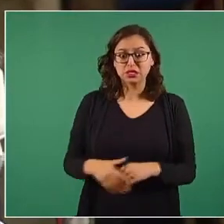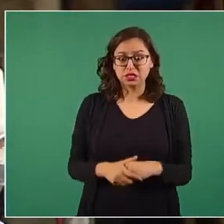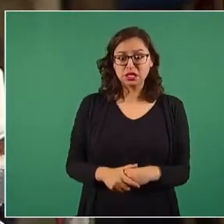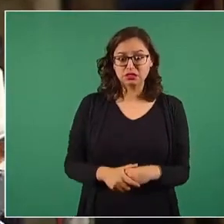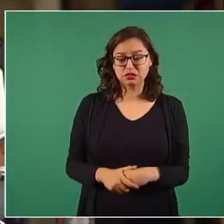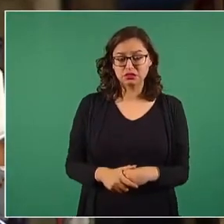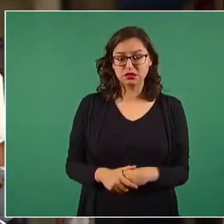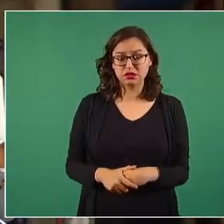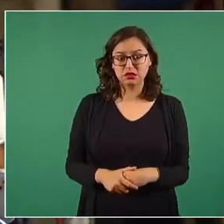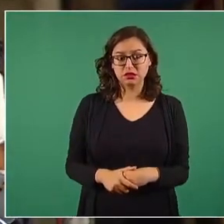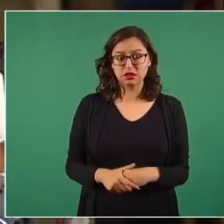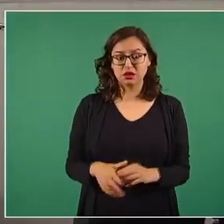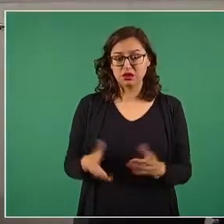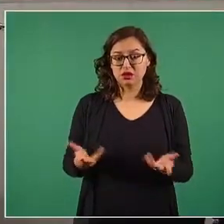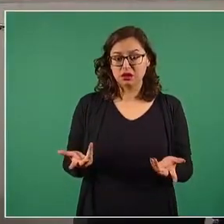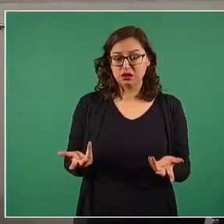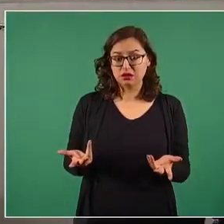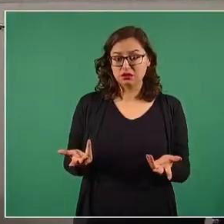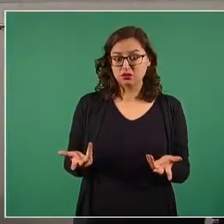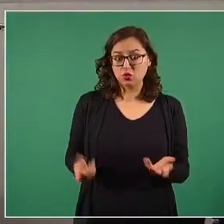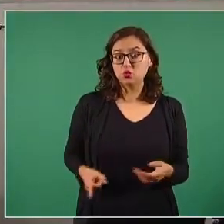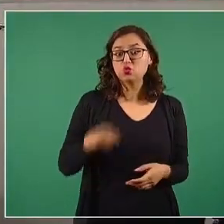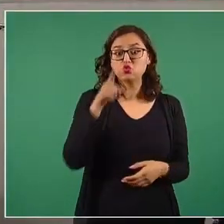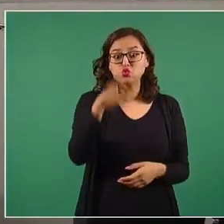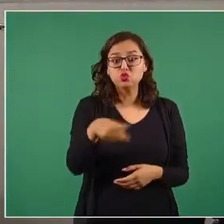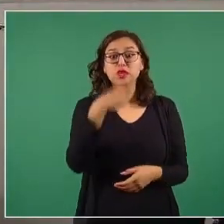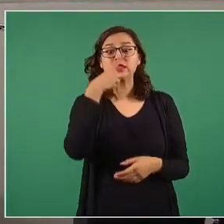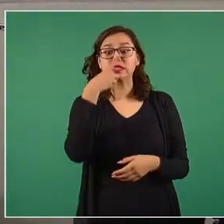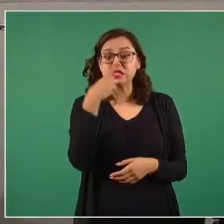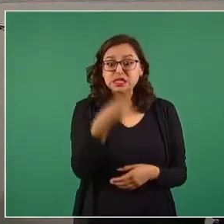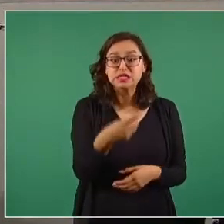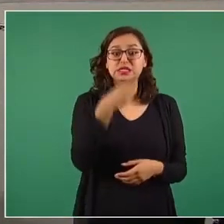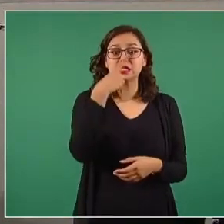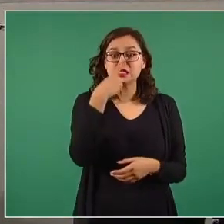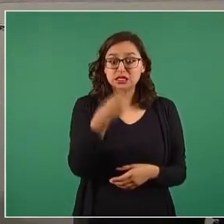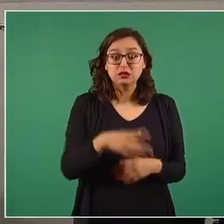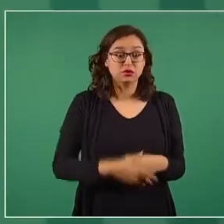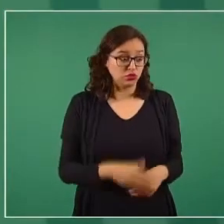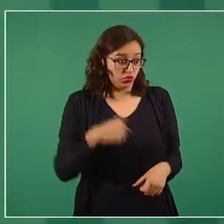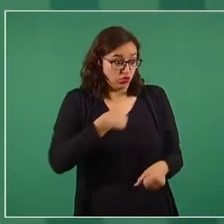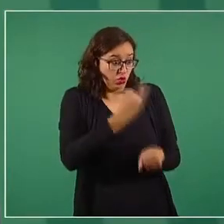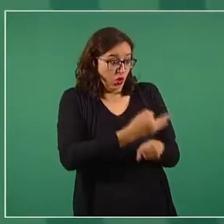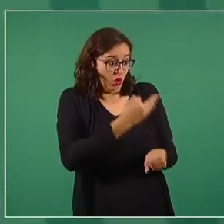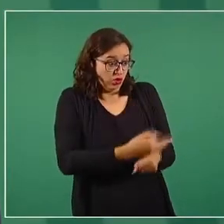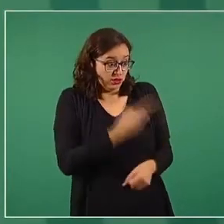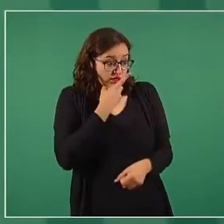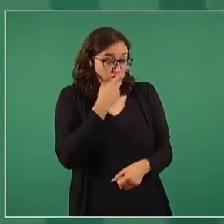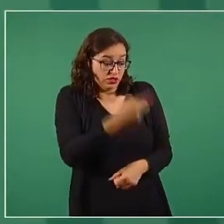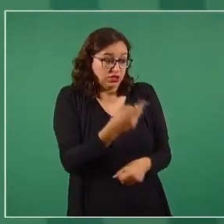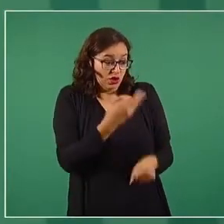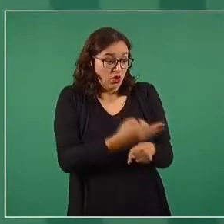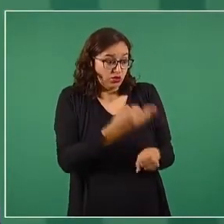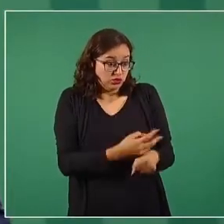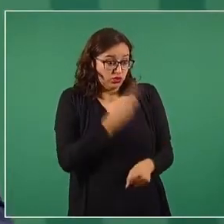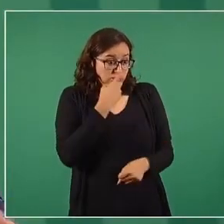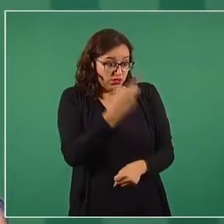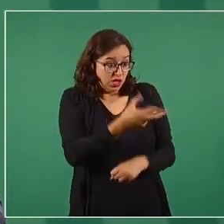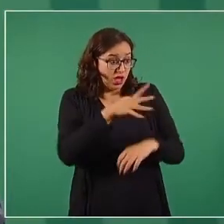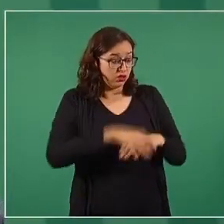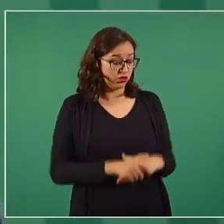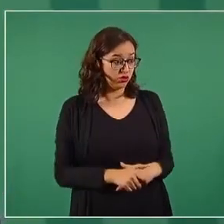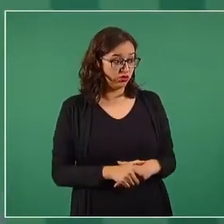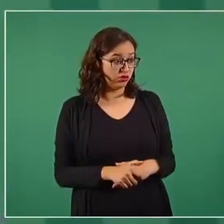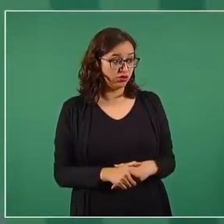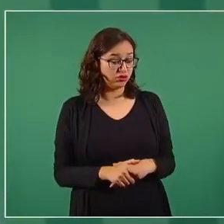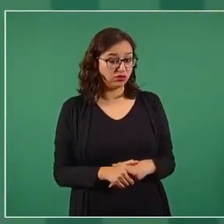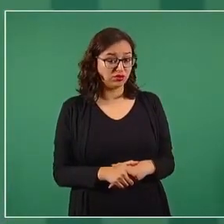sí. Lo que usted diga es este. No, y lo estoy diciendo porque